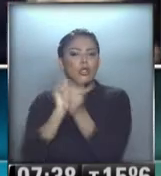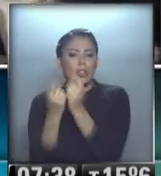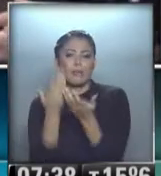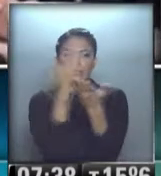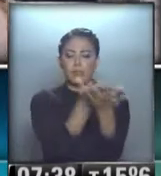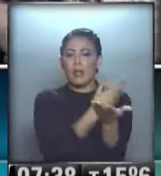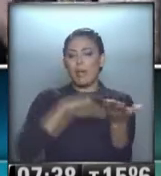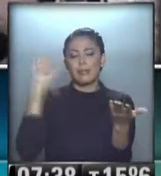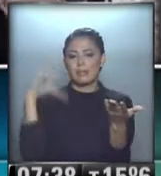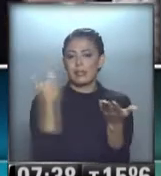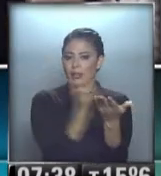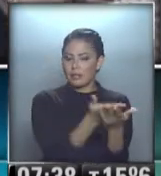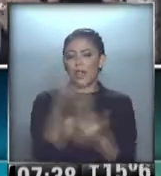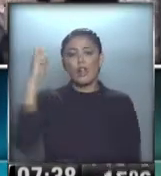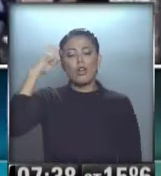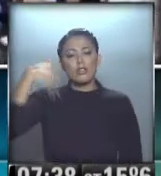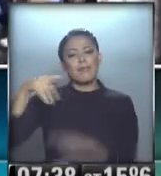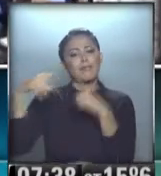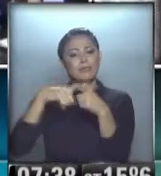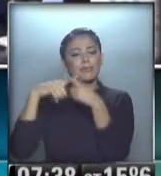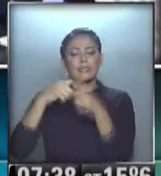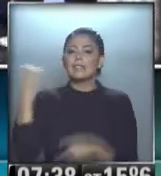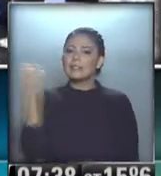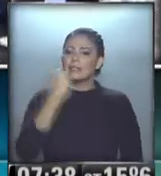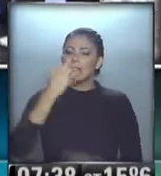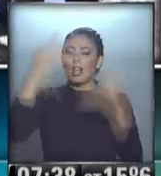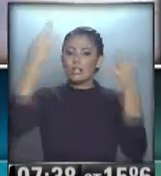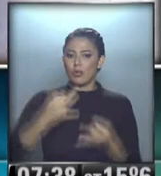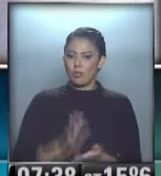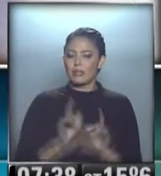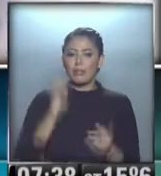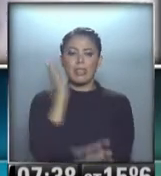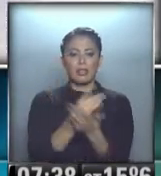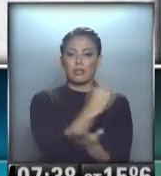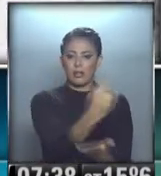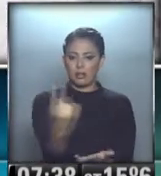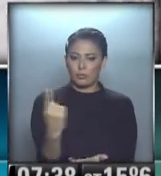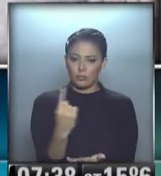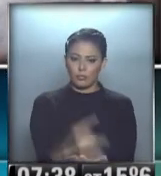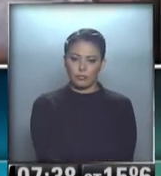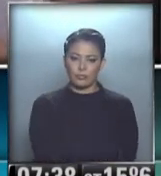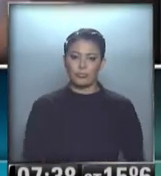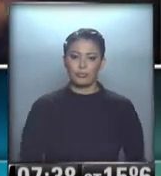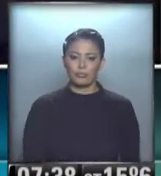iniciativa, que será debatida en el Congreso, busca garantizar la seguridad jurídica y los derechos individuales.